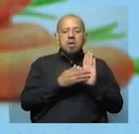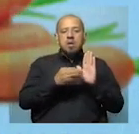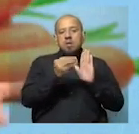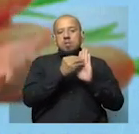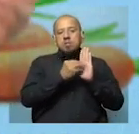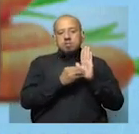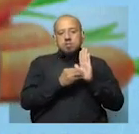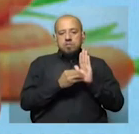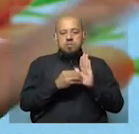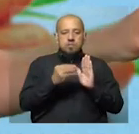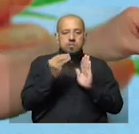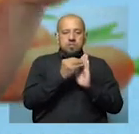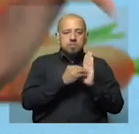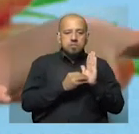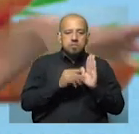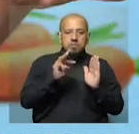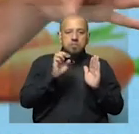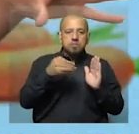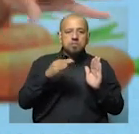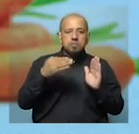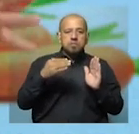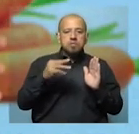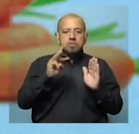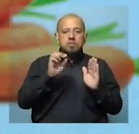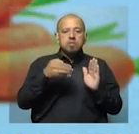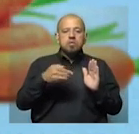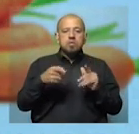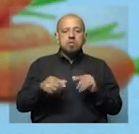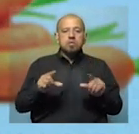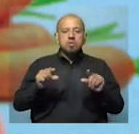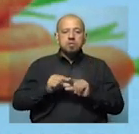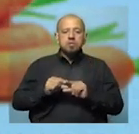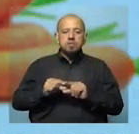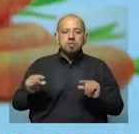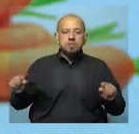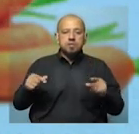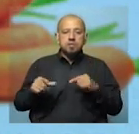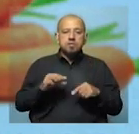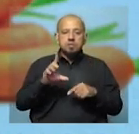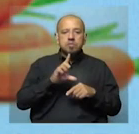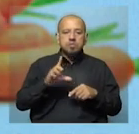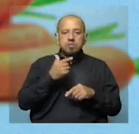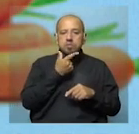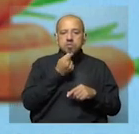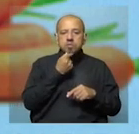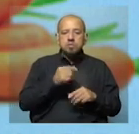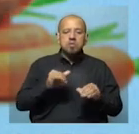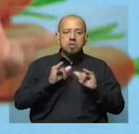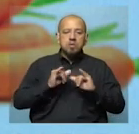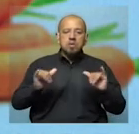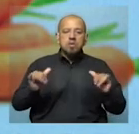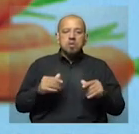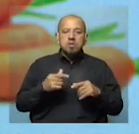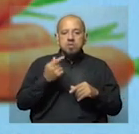que se publica en la página web de la UAM, uam.com.uy, se publica todos los lunes y todos los jueves. Se difunde para aquel